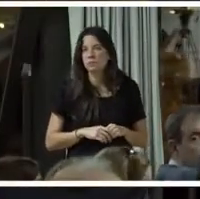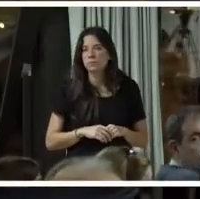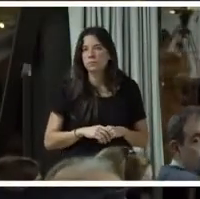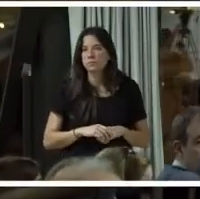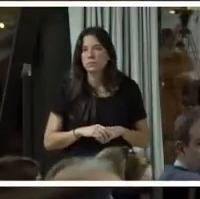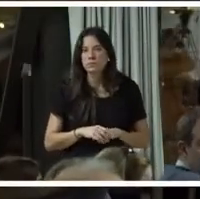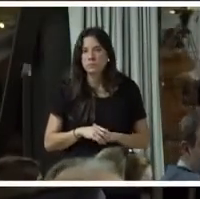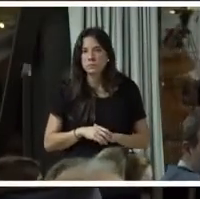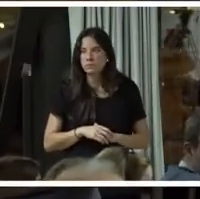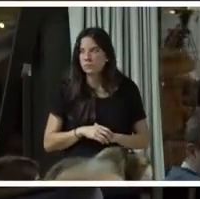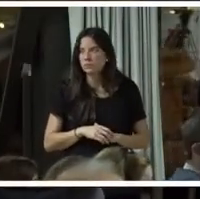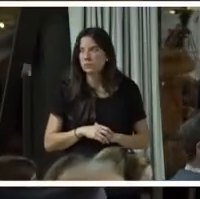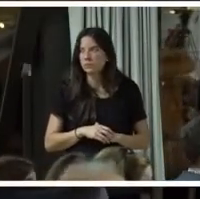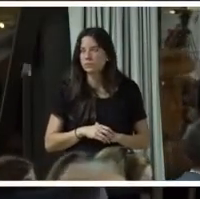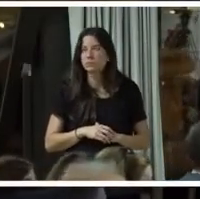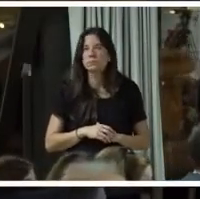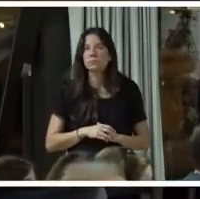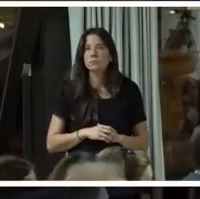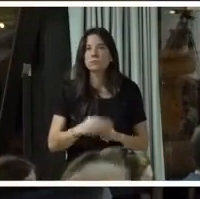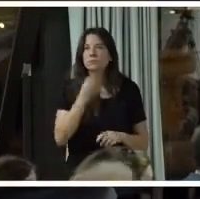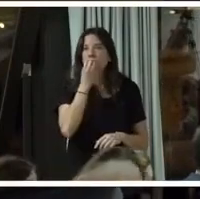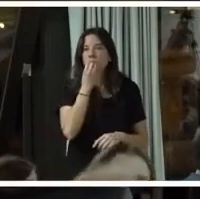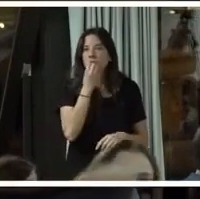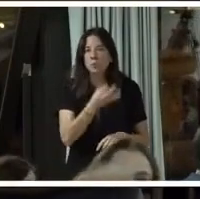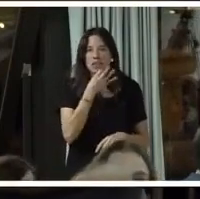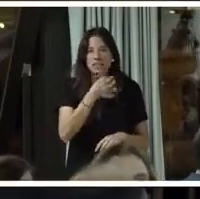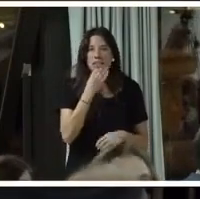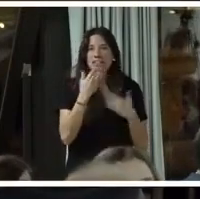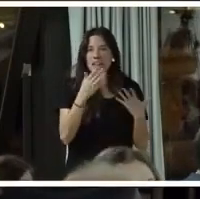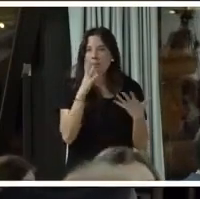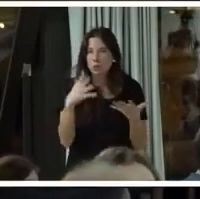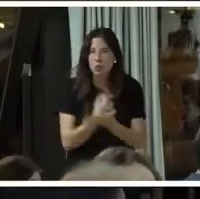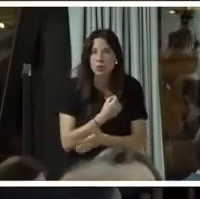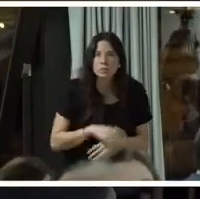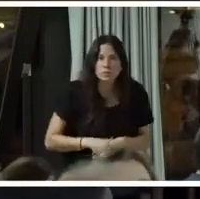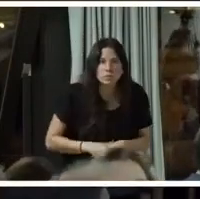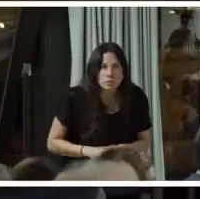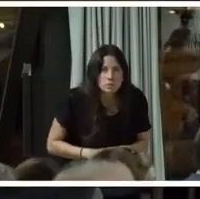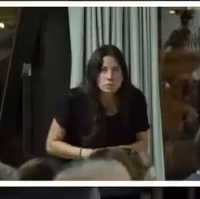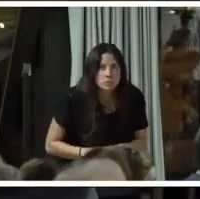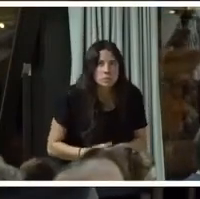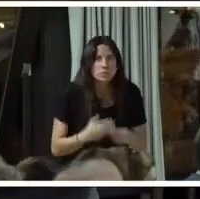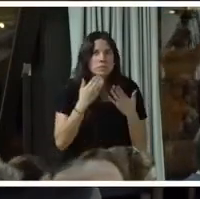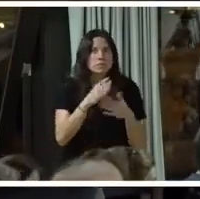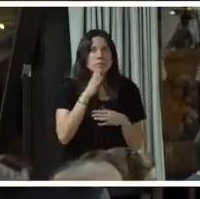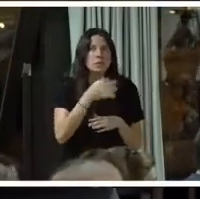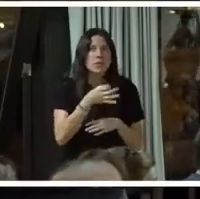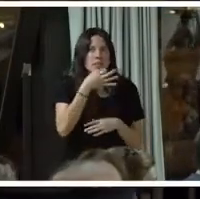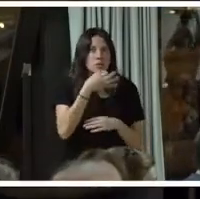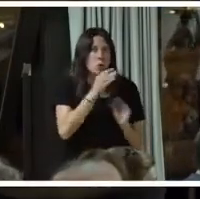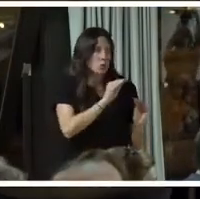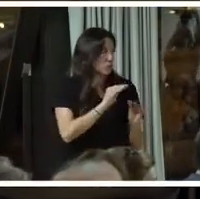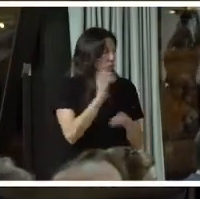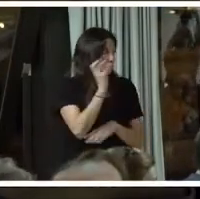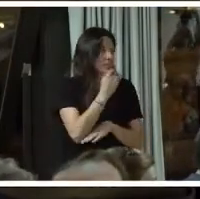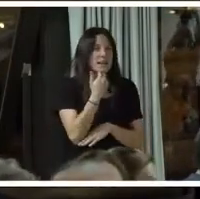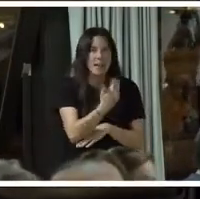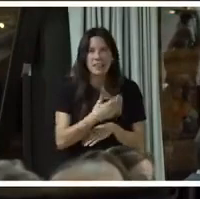aspectos Bueno buenas tardes gracias por todo gracias por vuestras palabras